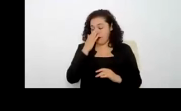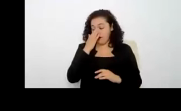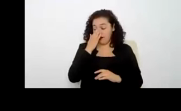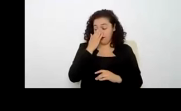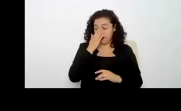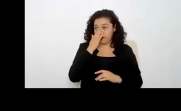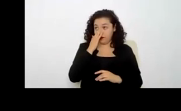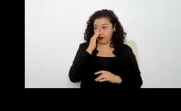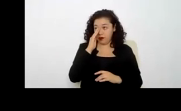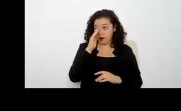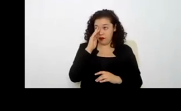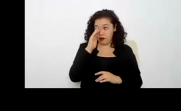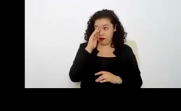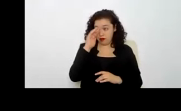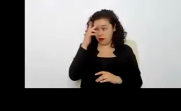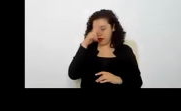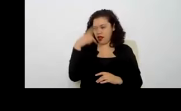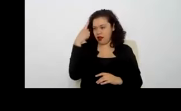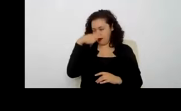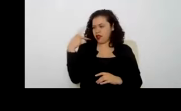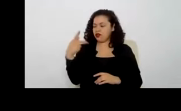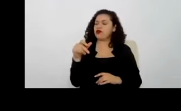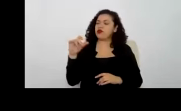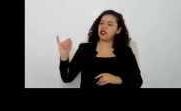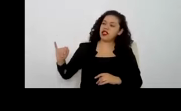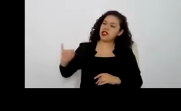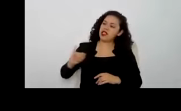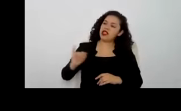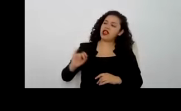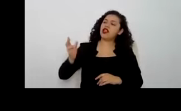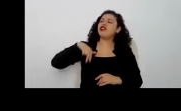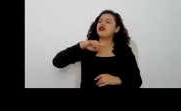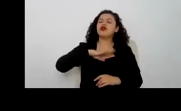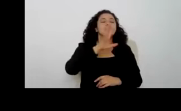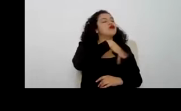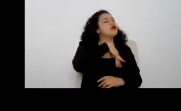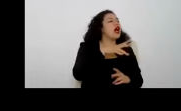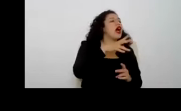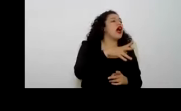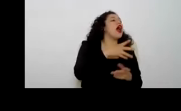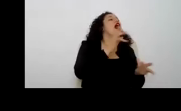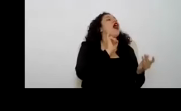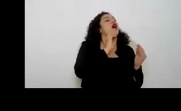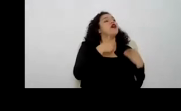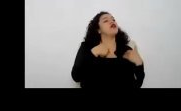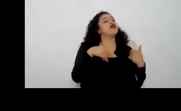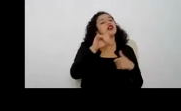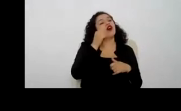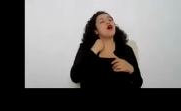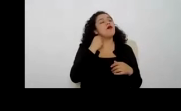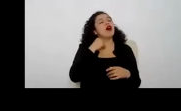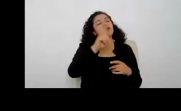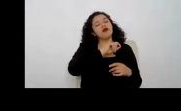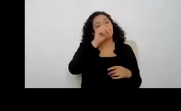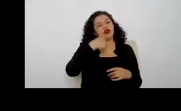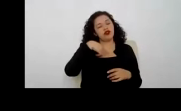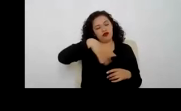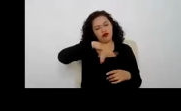su interés. Y nosotros buscamos a abogados especialistas en la materia, como es el día de hoy, para que les puedan brindar la